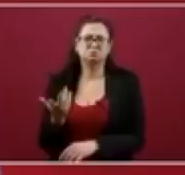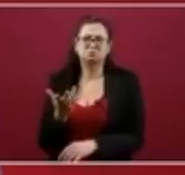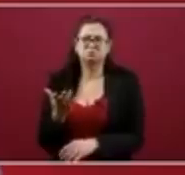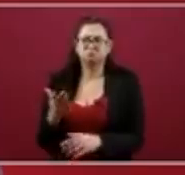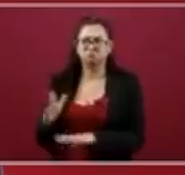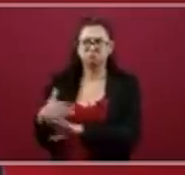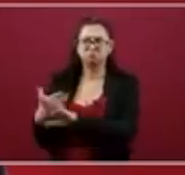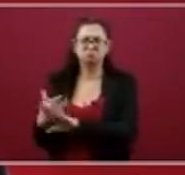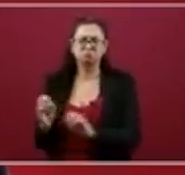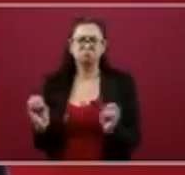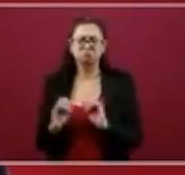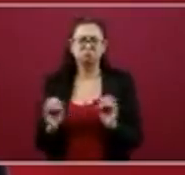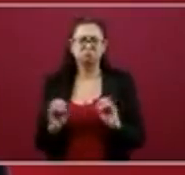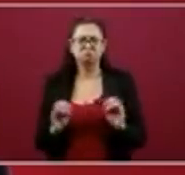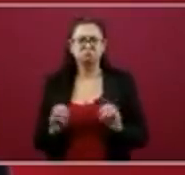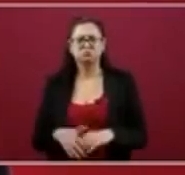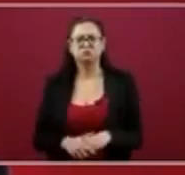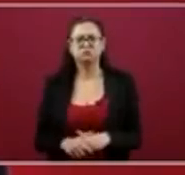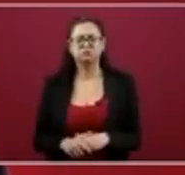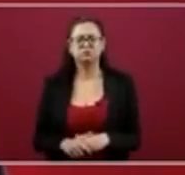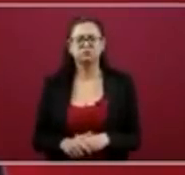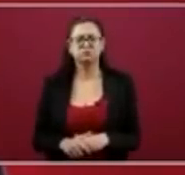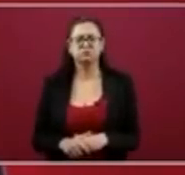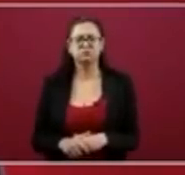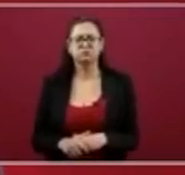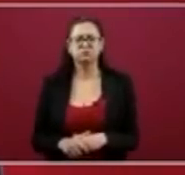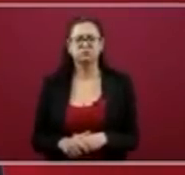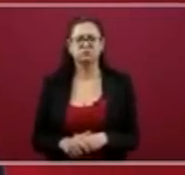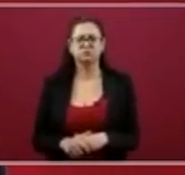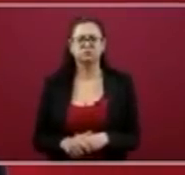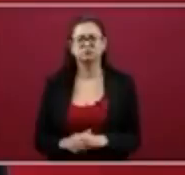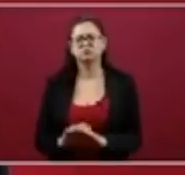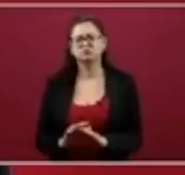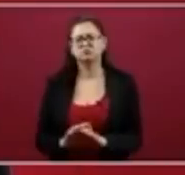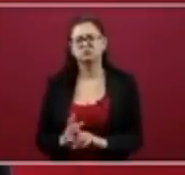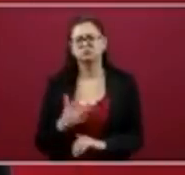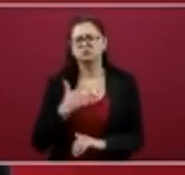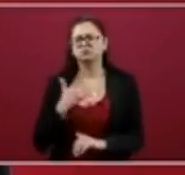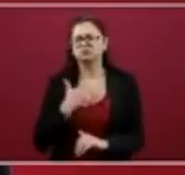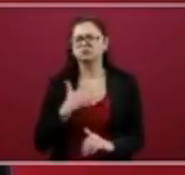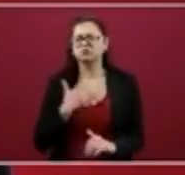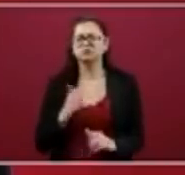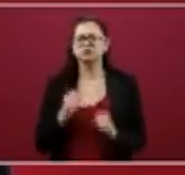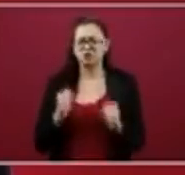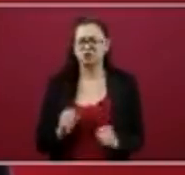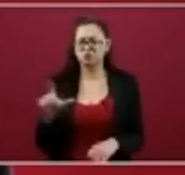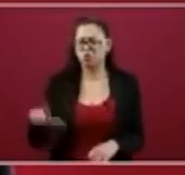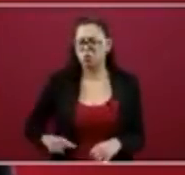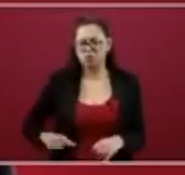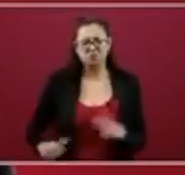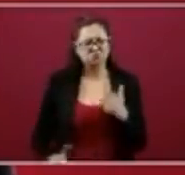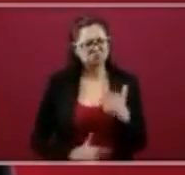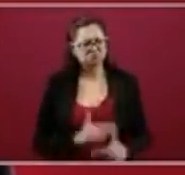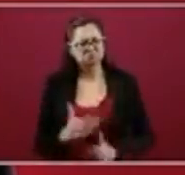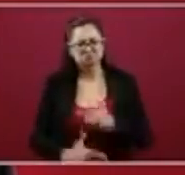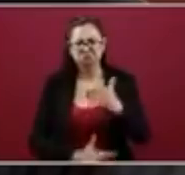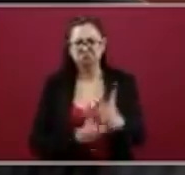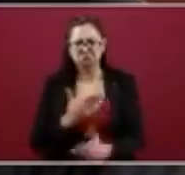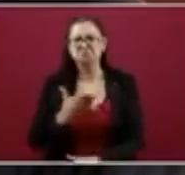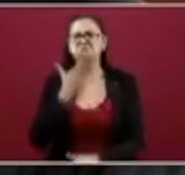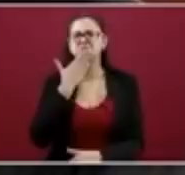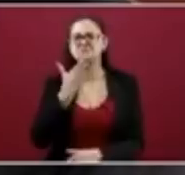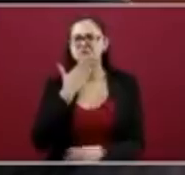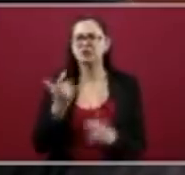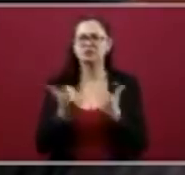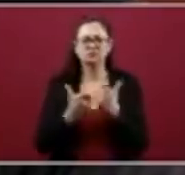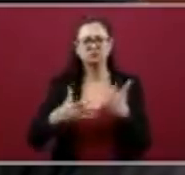Estamos seguros de que va bien el gobierno, que va bien la